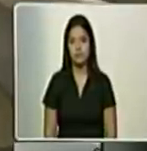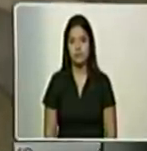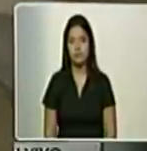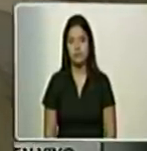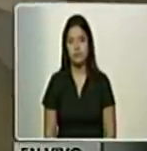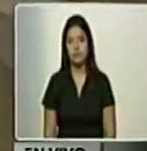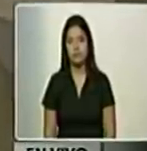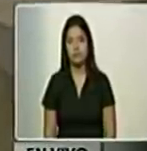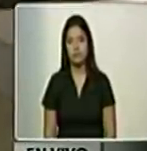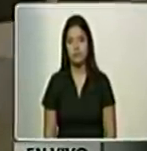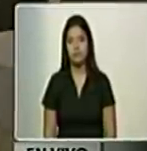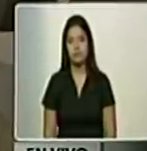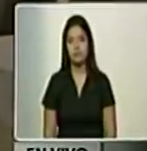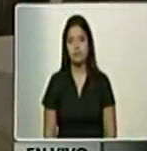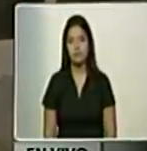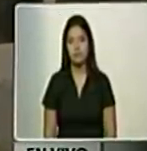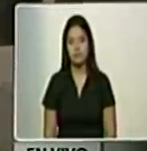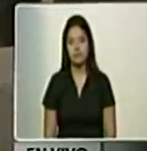Oh